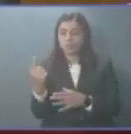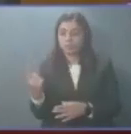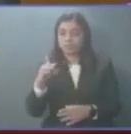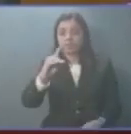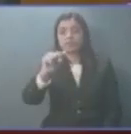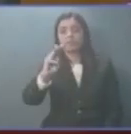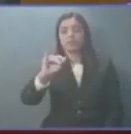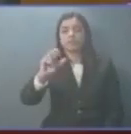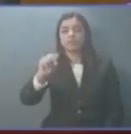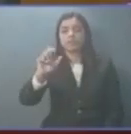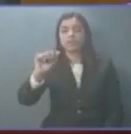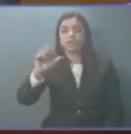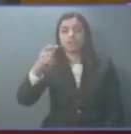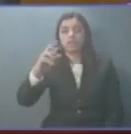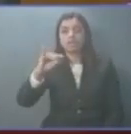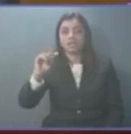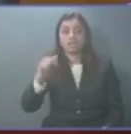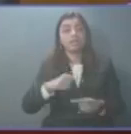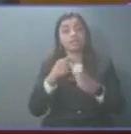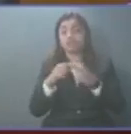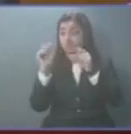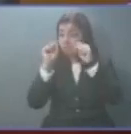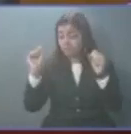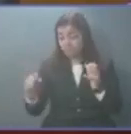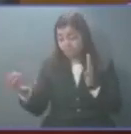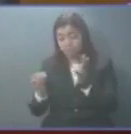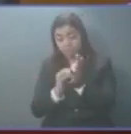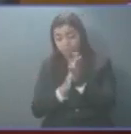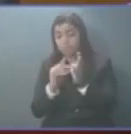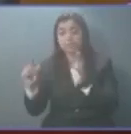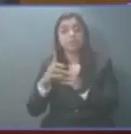Damián Alegría. Y el sistema lo sacó. Tiene la palabra, diputado Damián Alegría.